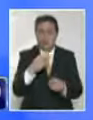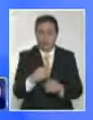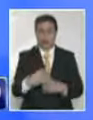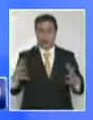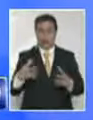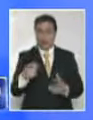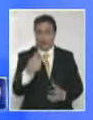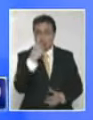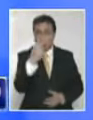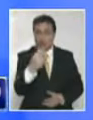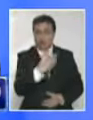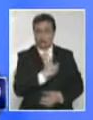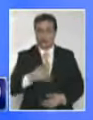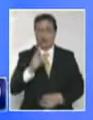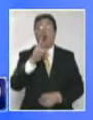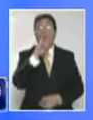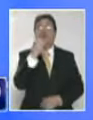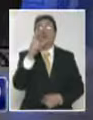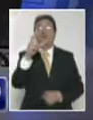mataron a Tucubal Jiménez.